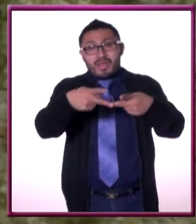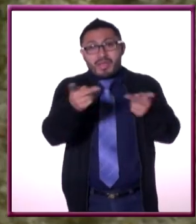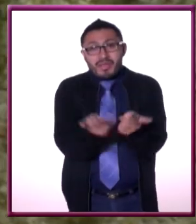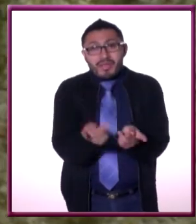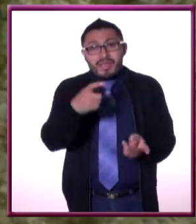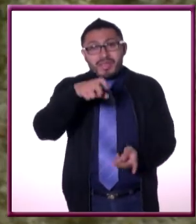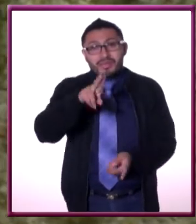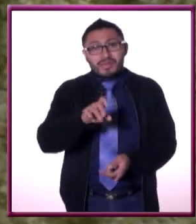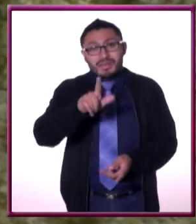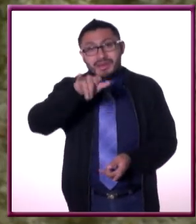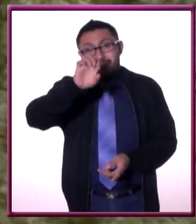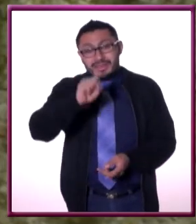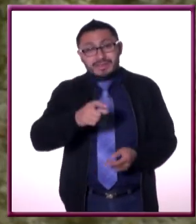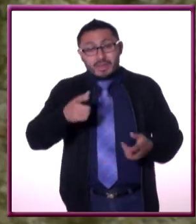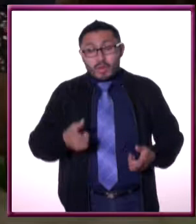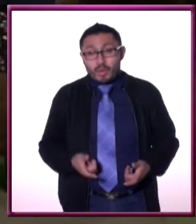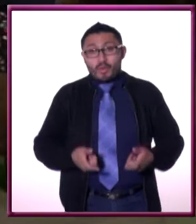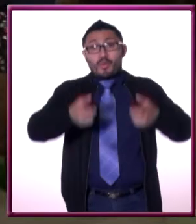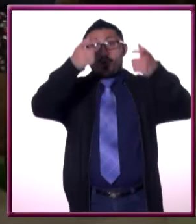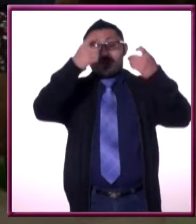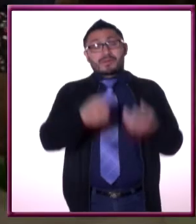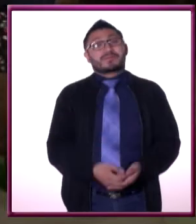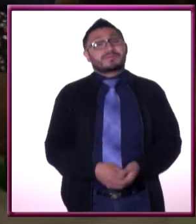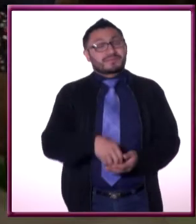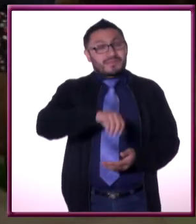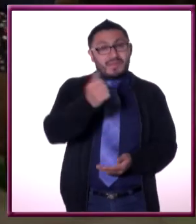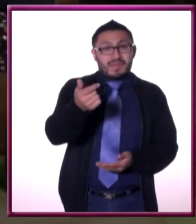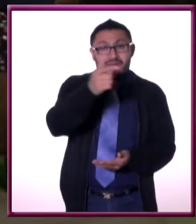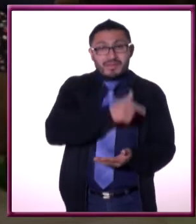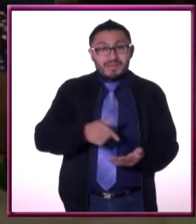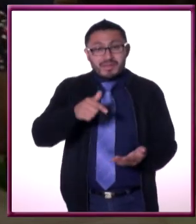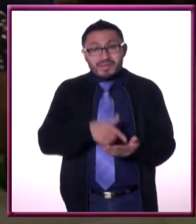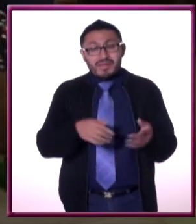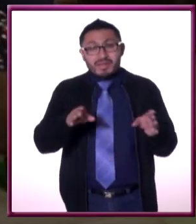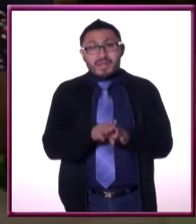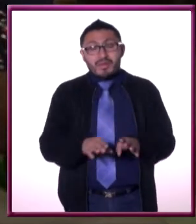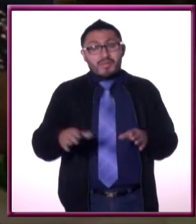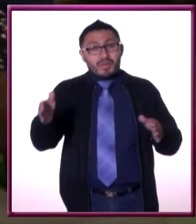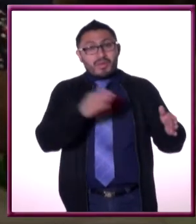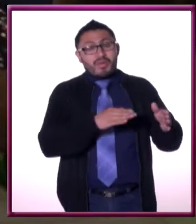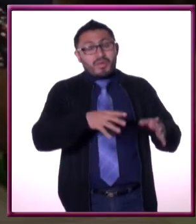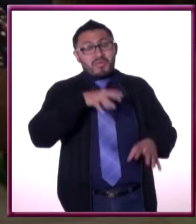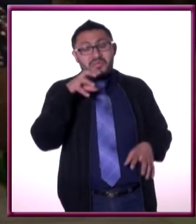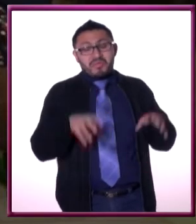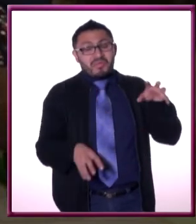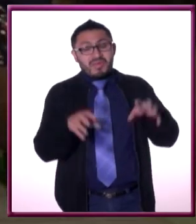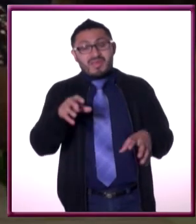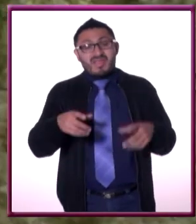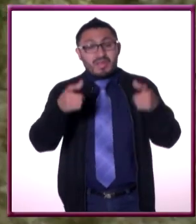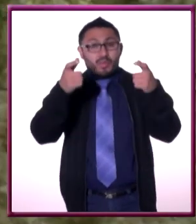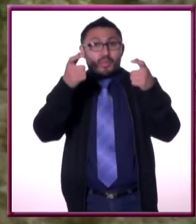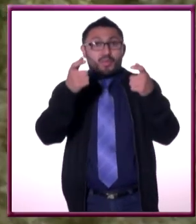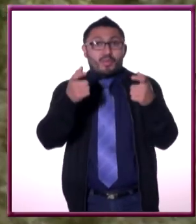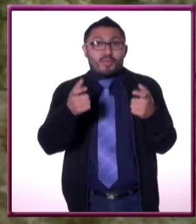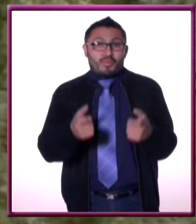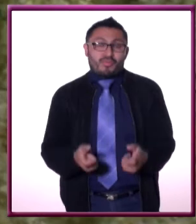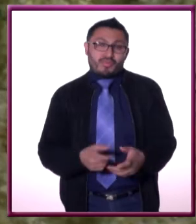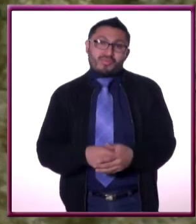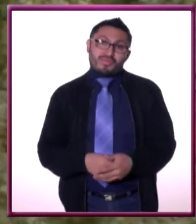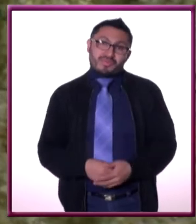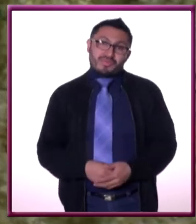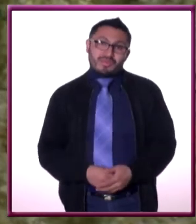de quelites con un costo bastante elevado, ¿no? Claro. Sí. Y en otros lugares, como en unas fonditas y En el demás, mercado. sí, exacto, es mucho